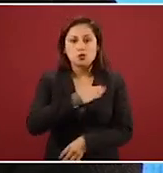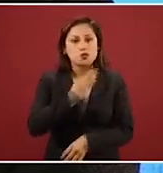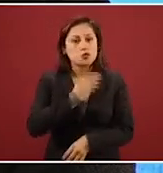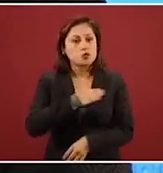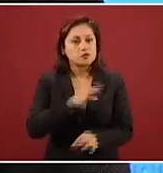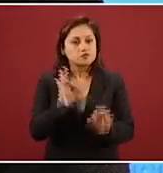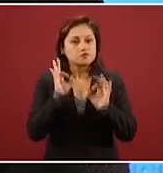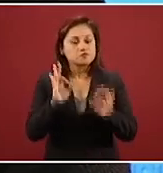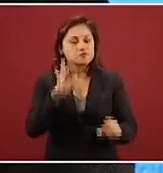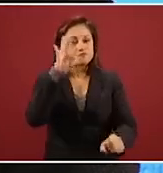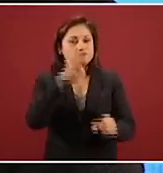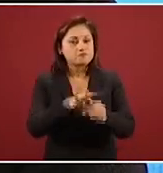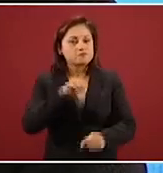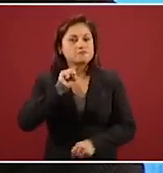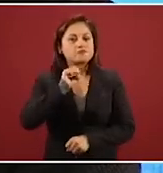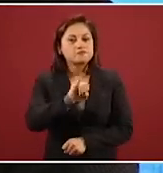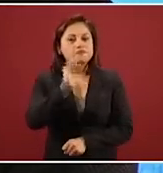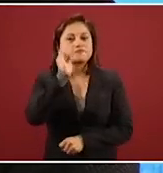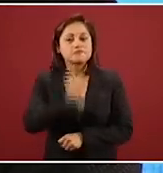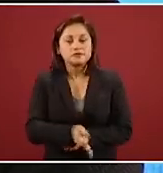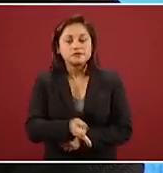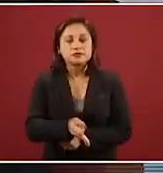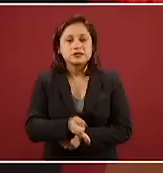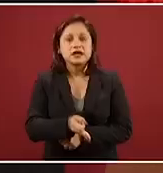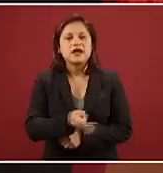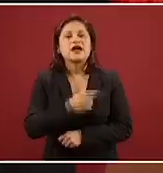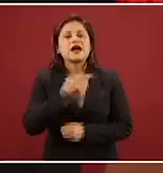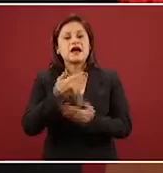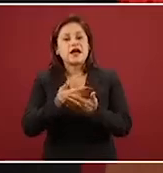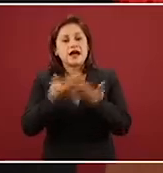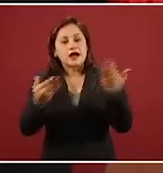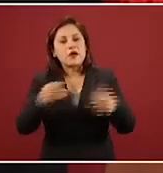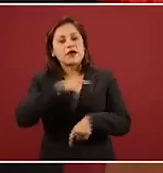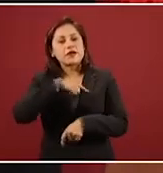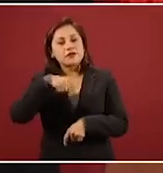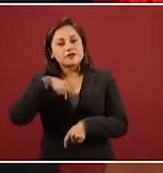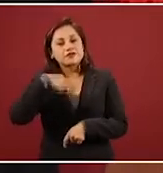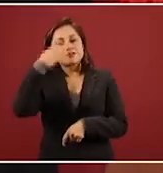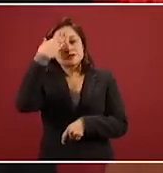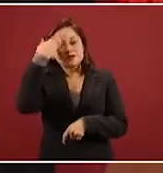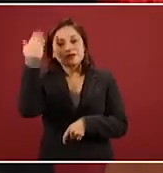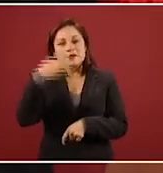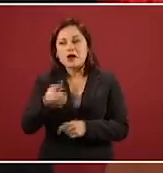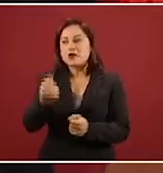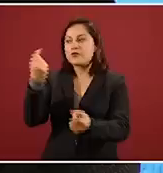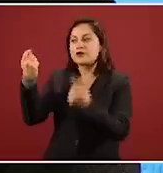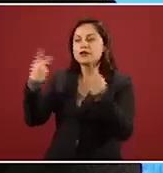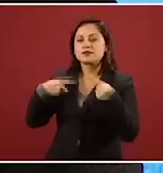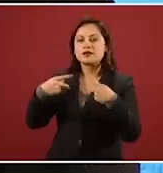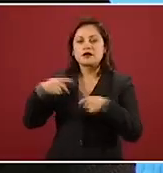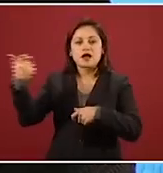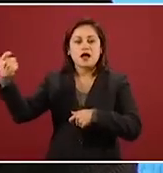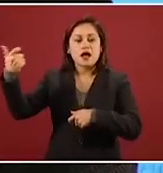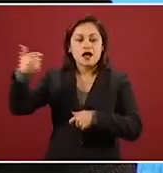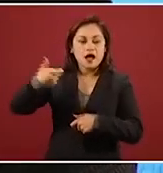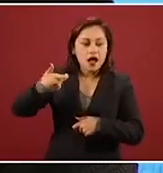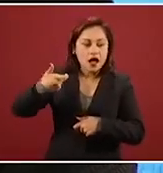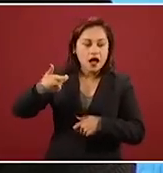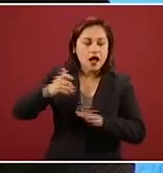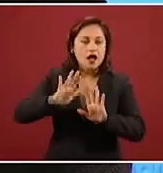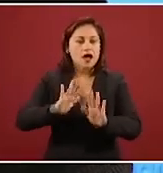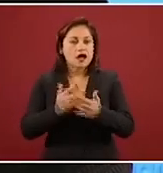inversionistas tienen reglas claras, saben qué va a ocurrir en la región de América Latina y lo que saben es